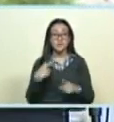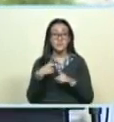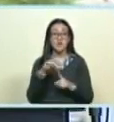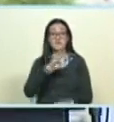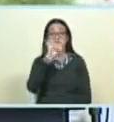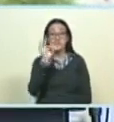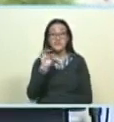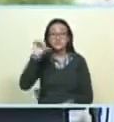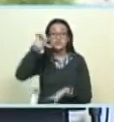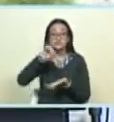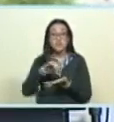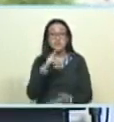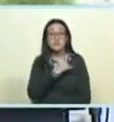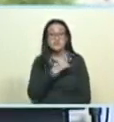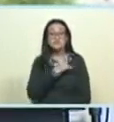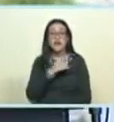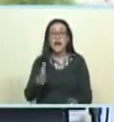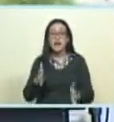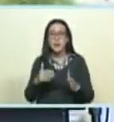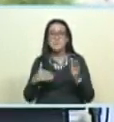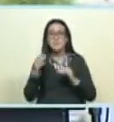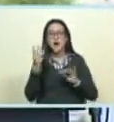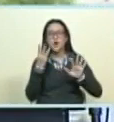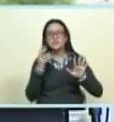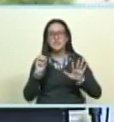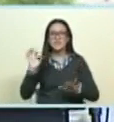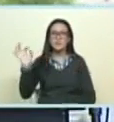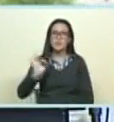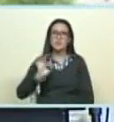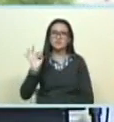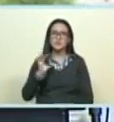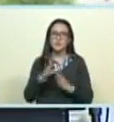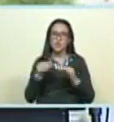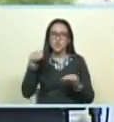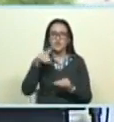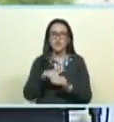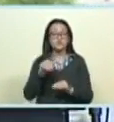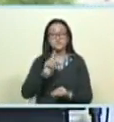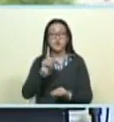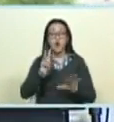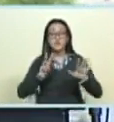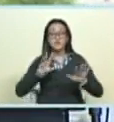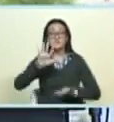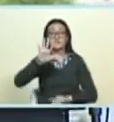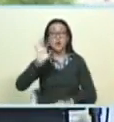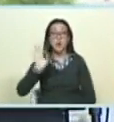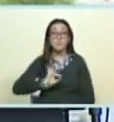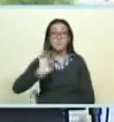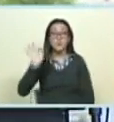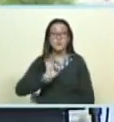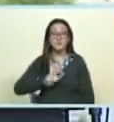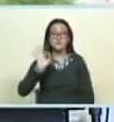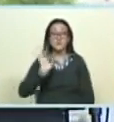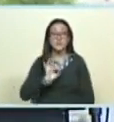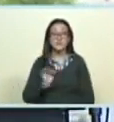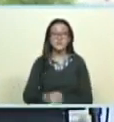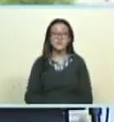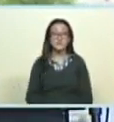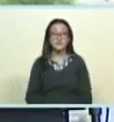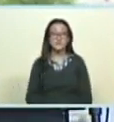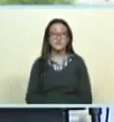Federación de Centros Universitarios la ganamos con más del 80% de los votos. 85%. Bueno, menos mal que él me